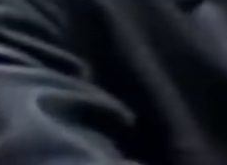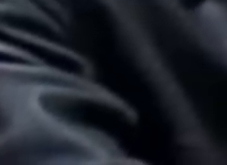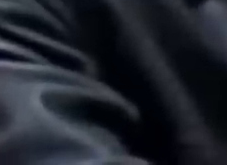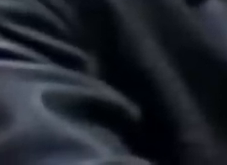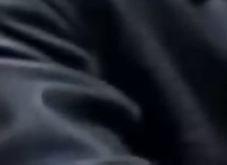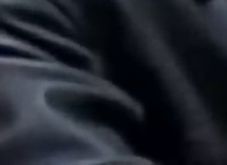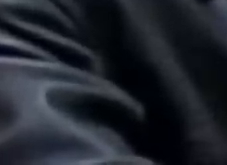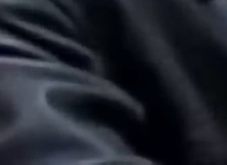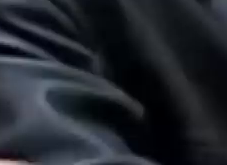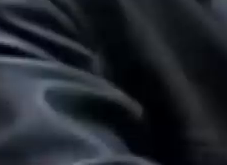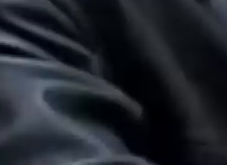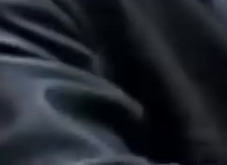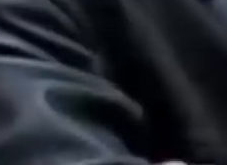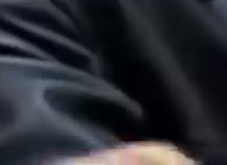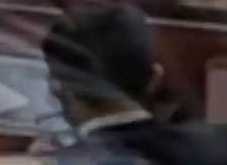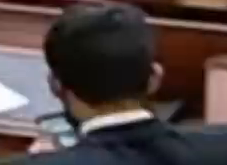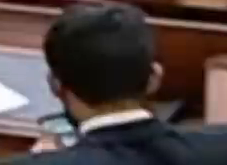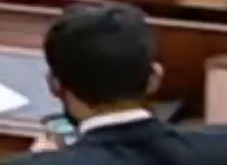investigación. Gracias.